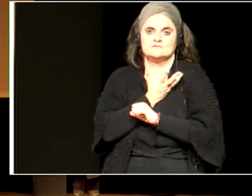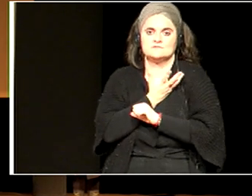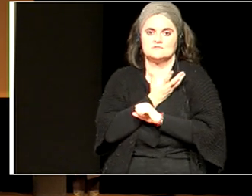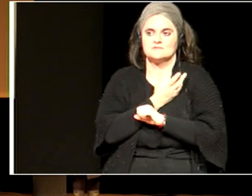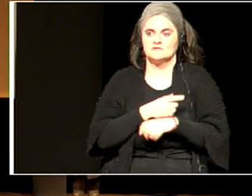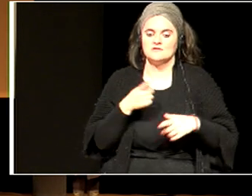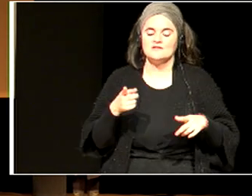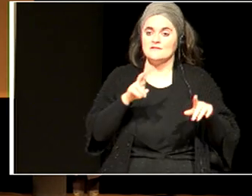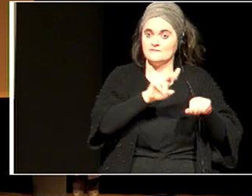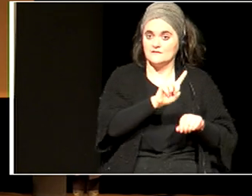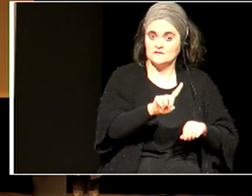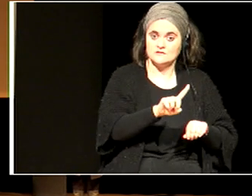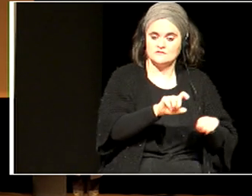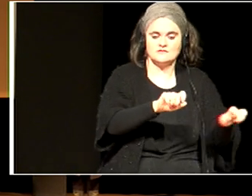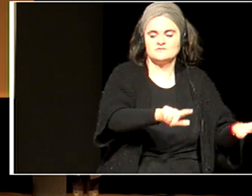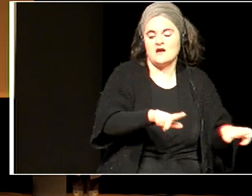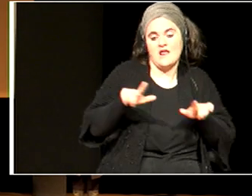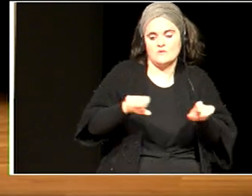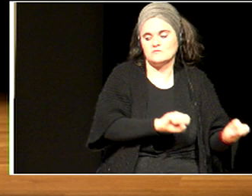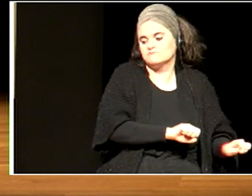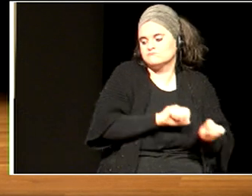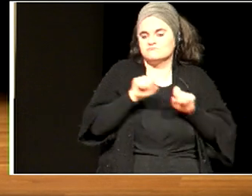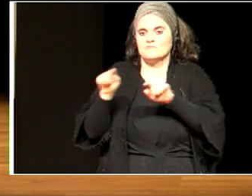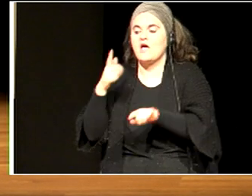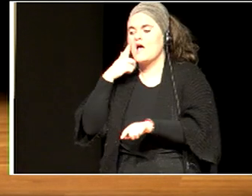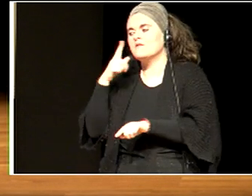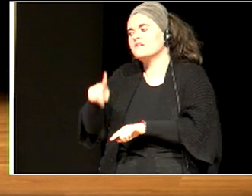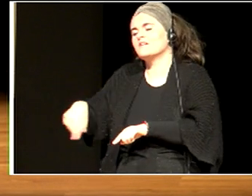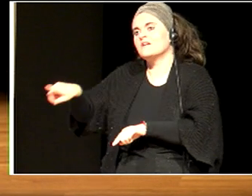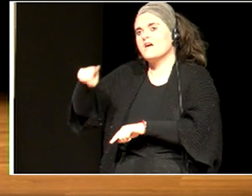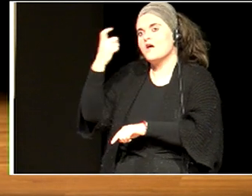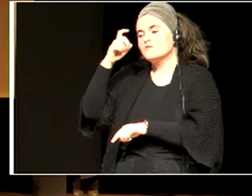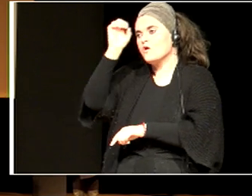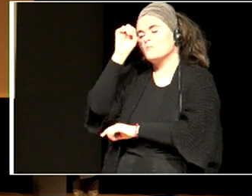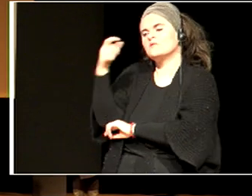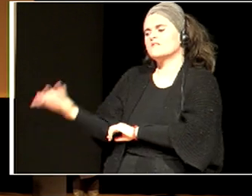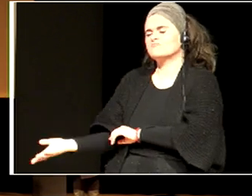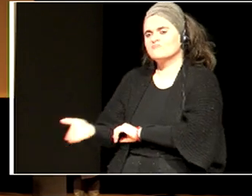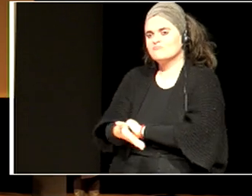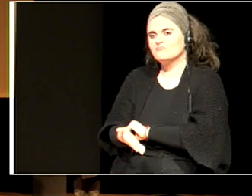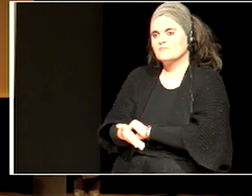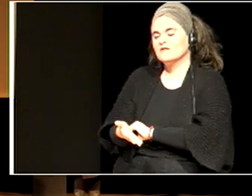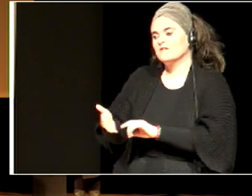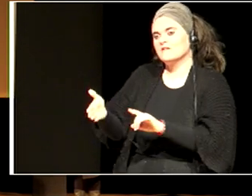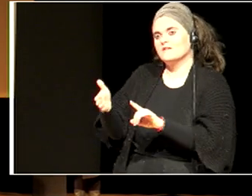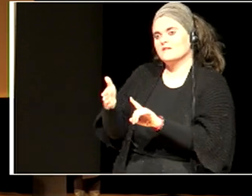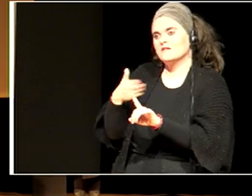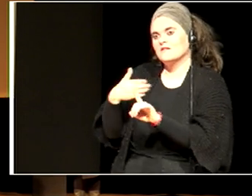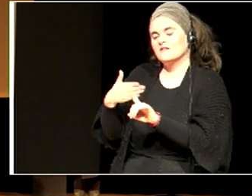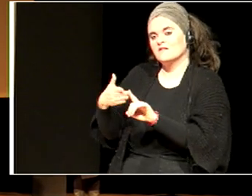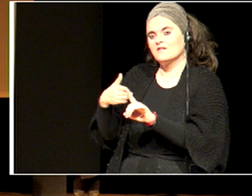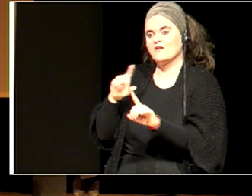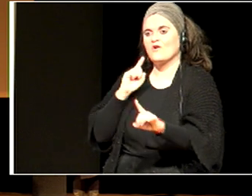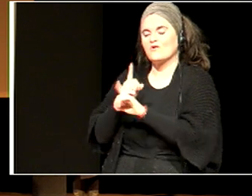aula veríamos qué opina nuestro alumnado se identificaría la violencia contra las mujeres en el tema del amor romántico